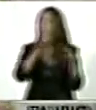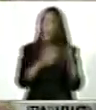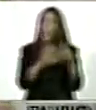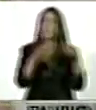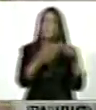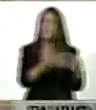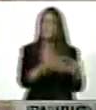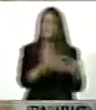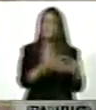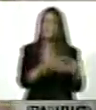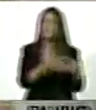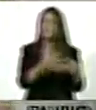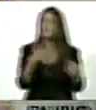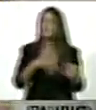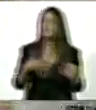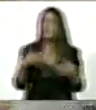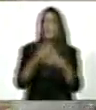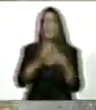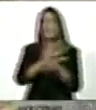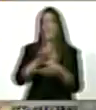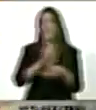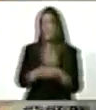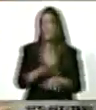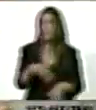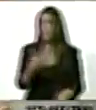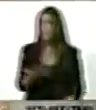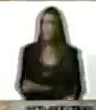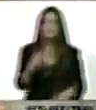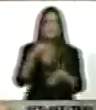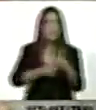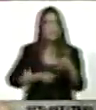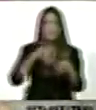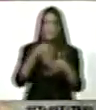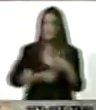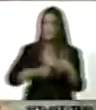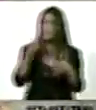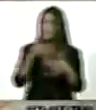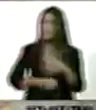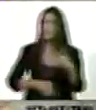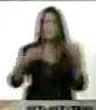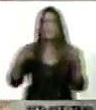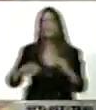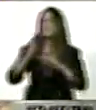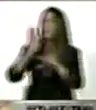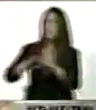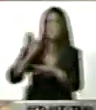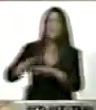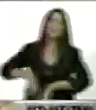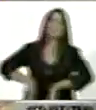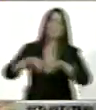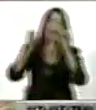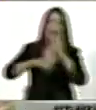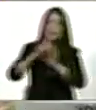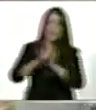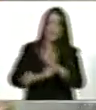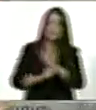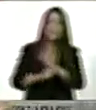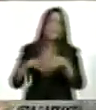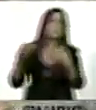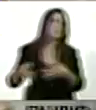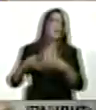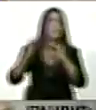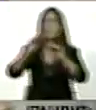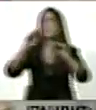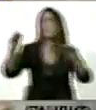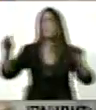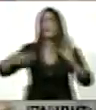está completamente comprometido con la violencia, que de forma persistente insiste en llamar a la violación de la Constitución de la República Bolivariana